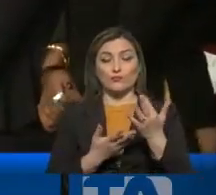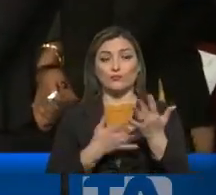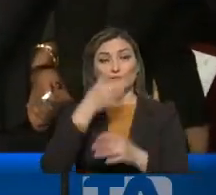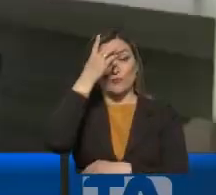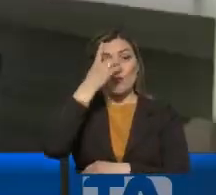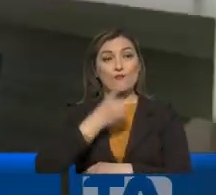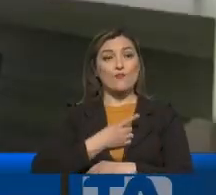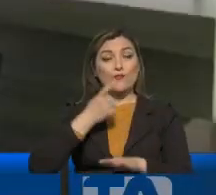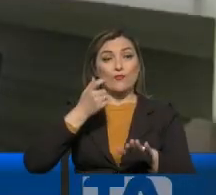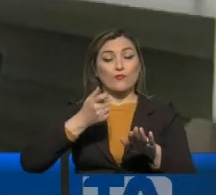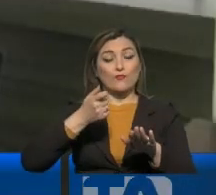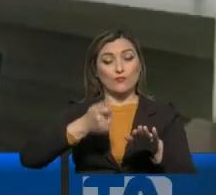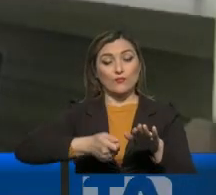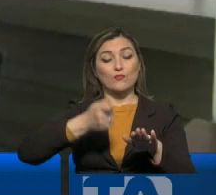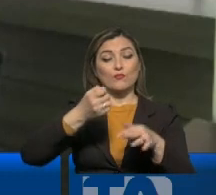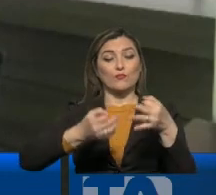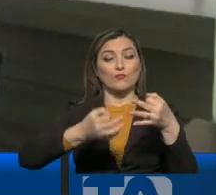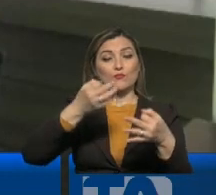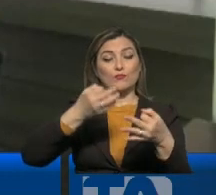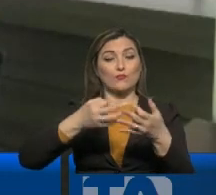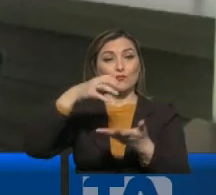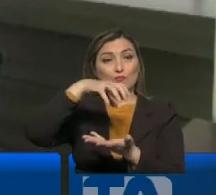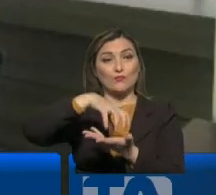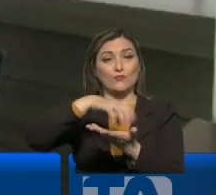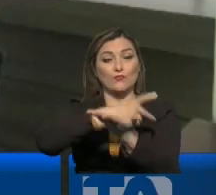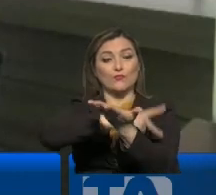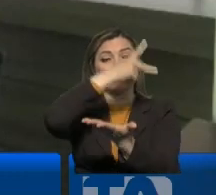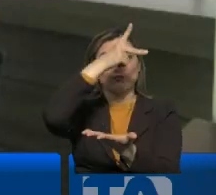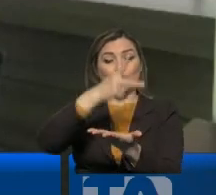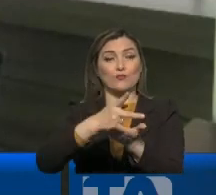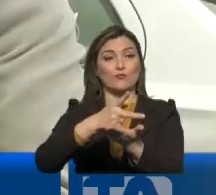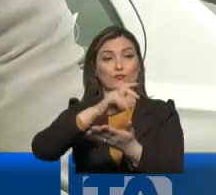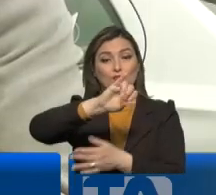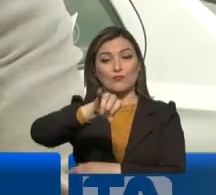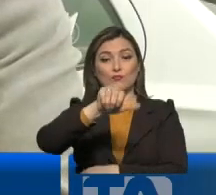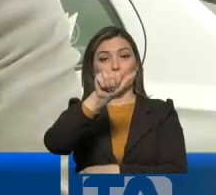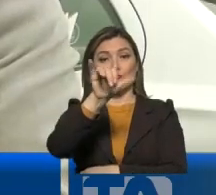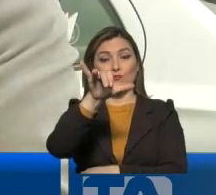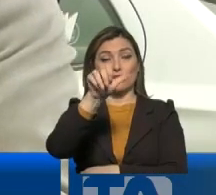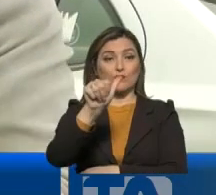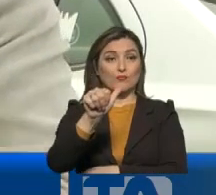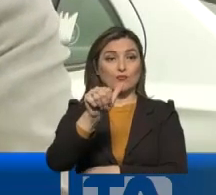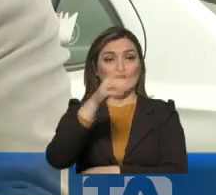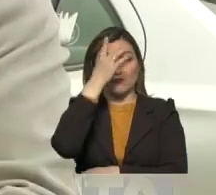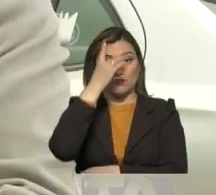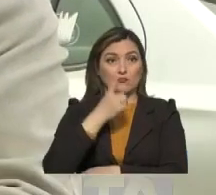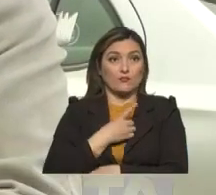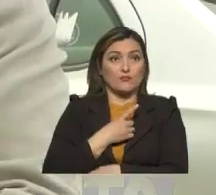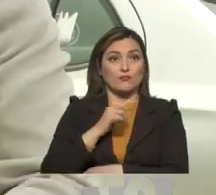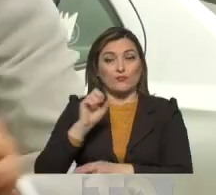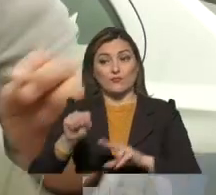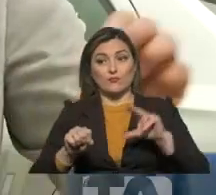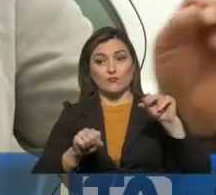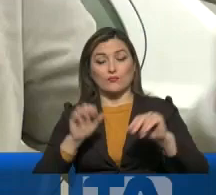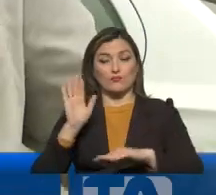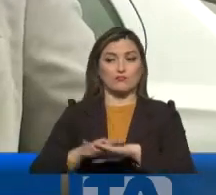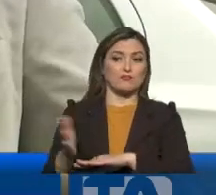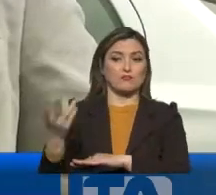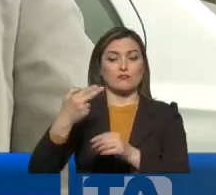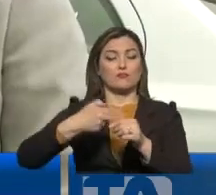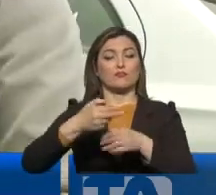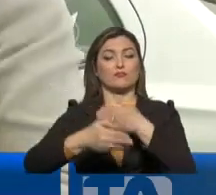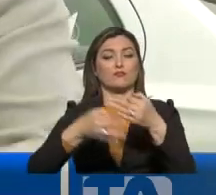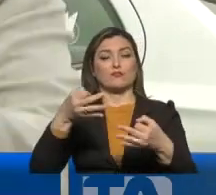decisión del juez de la corte provincial de pichincha vladimir hai a quien deberá decidir si llama o no a juicio a los 14